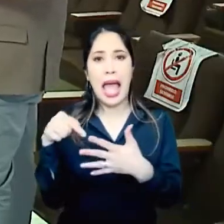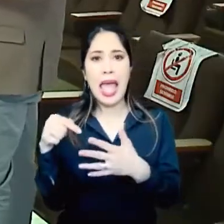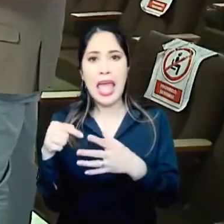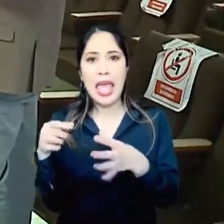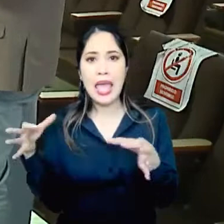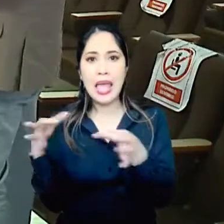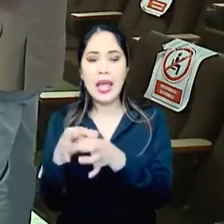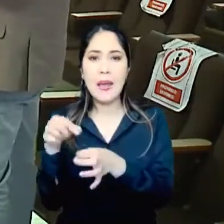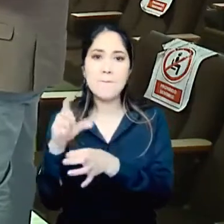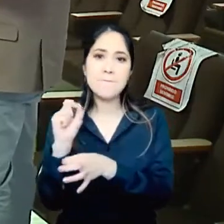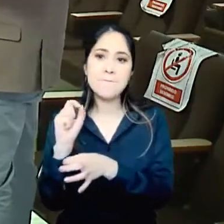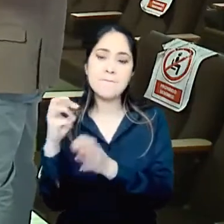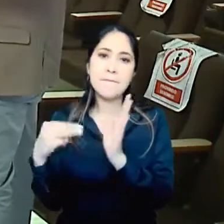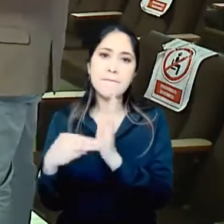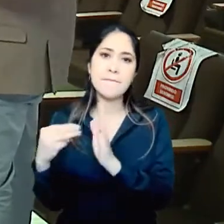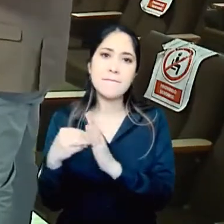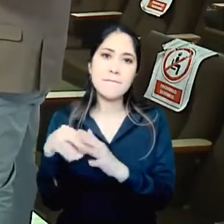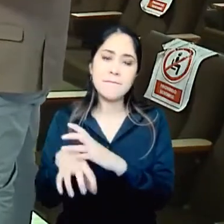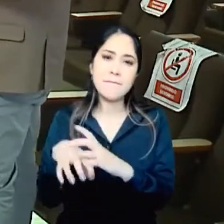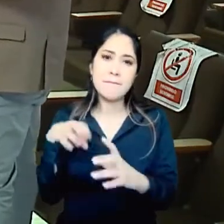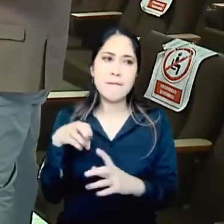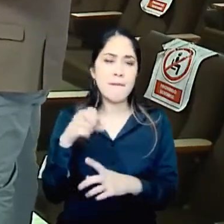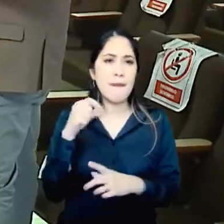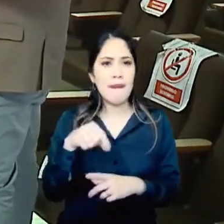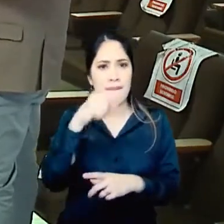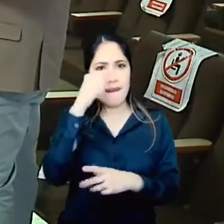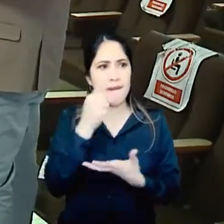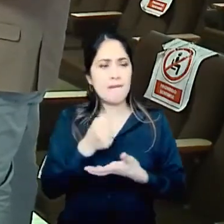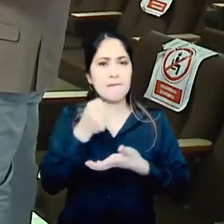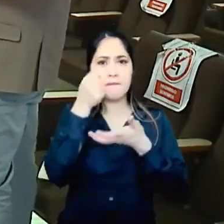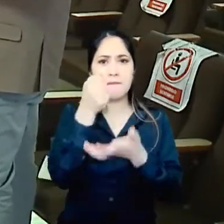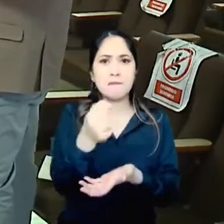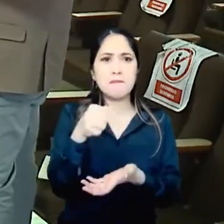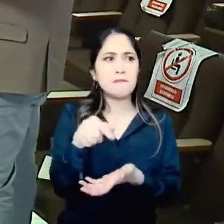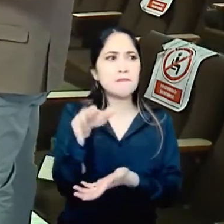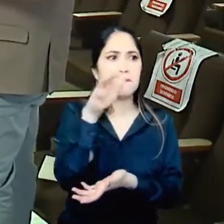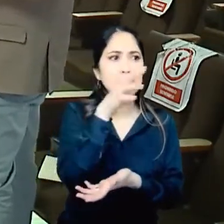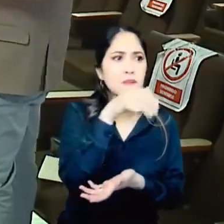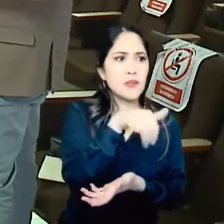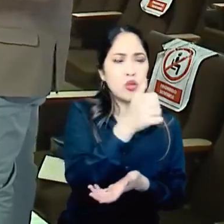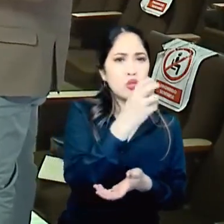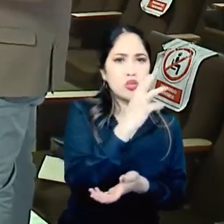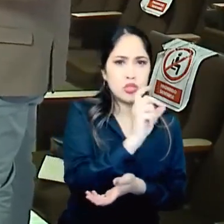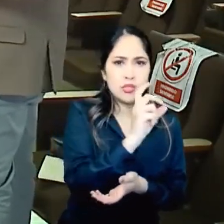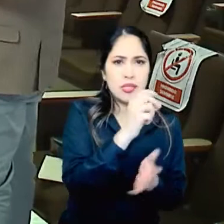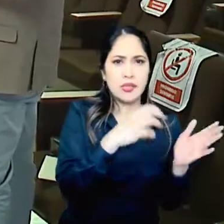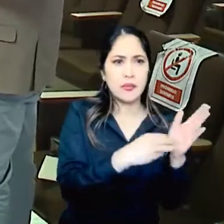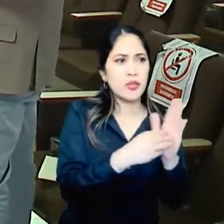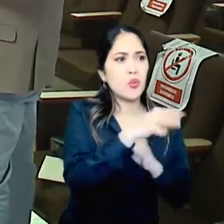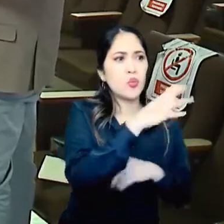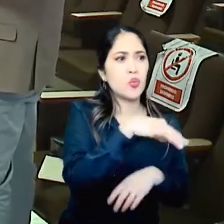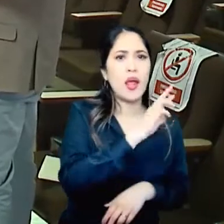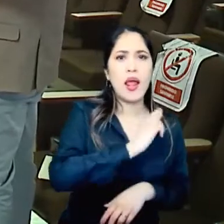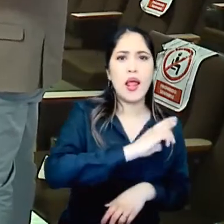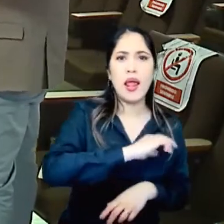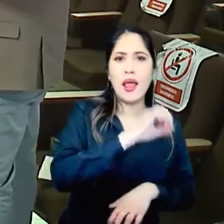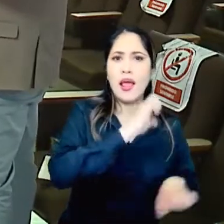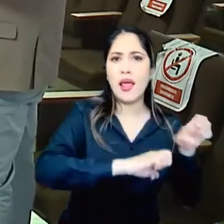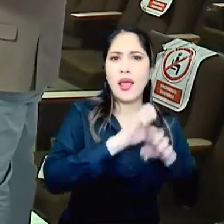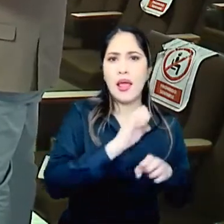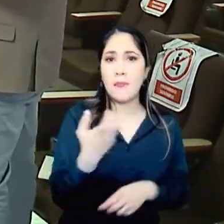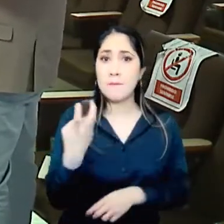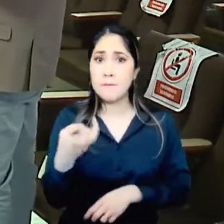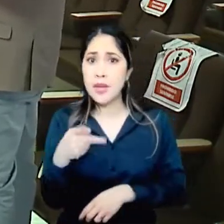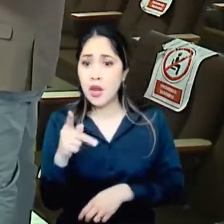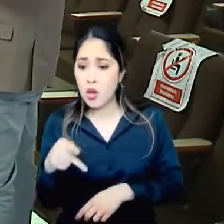venta, los otros 30 los iban a buscar entre el sector privado. Esos 20 millones, pues no se sabe en dónde